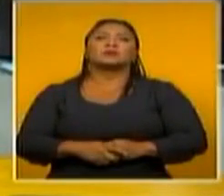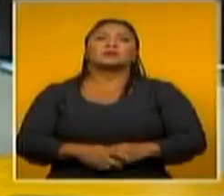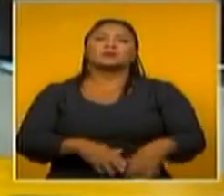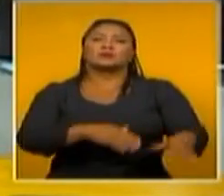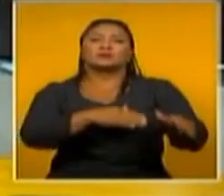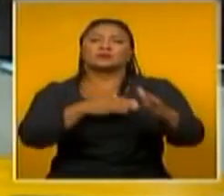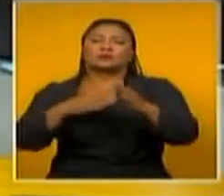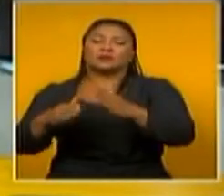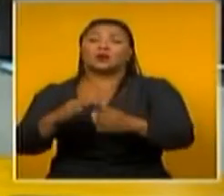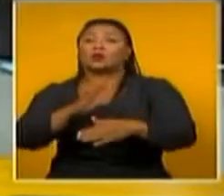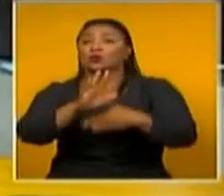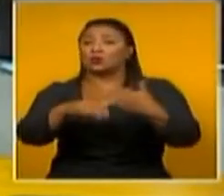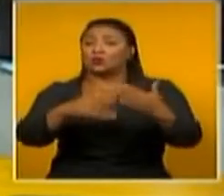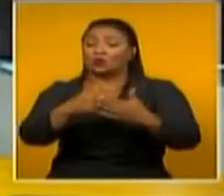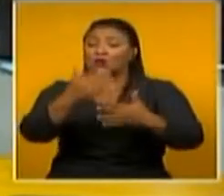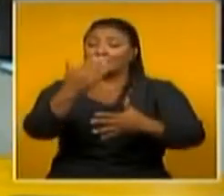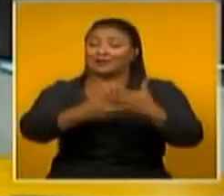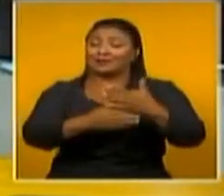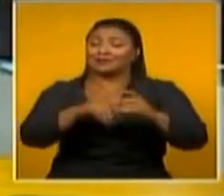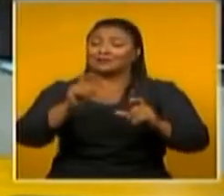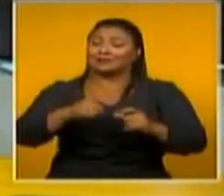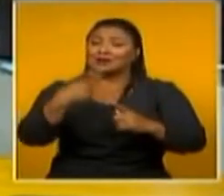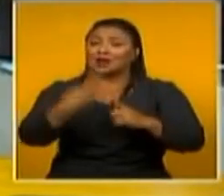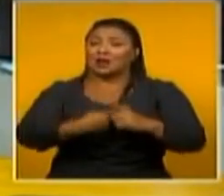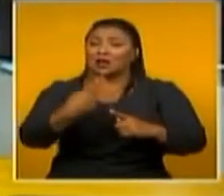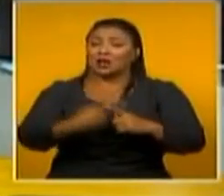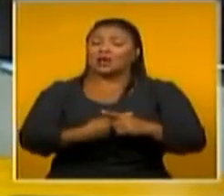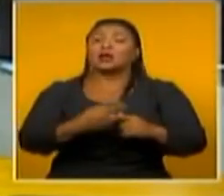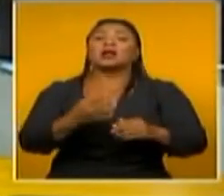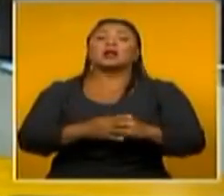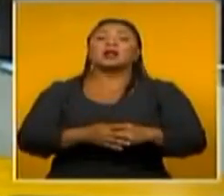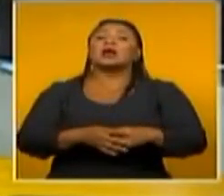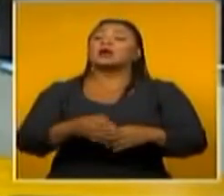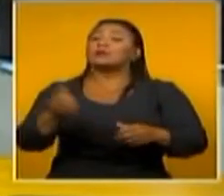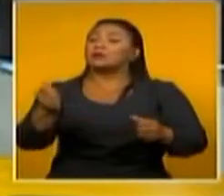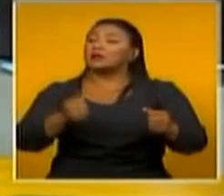Pese a los requisitos para alquilar un vehículo en las empresas dedicadas a